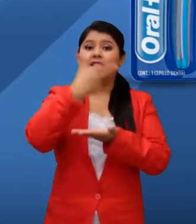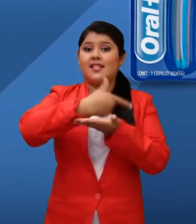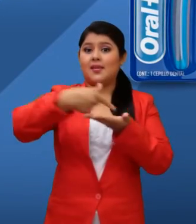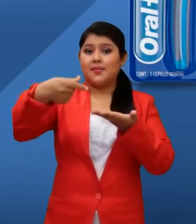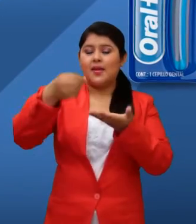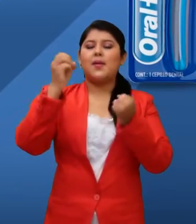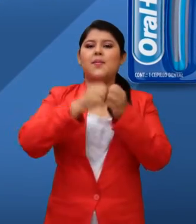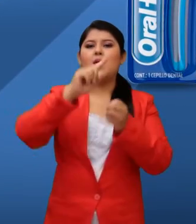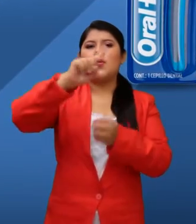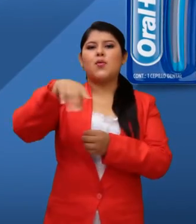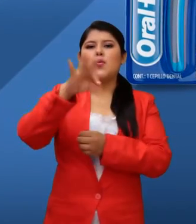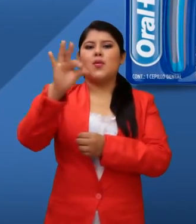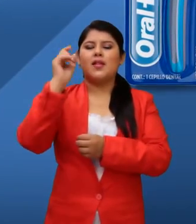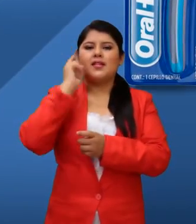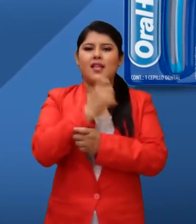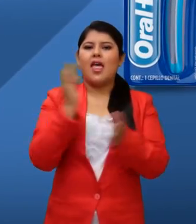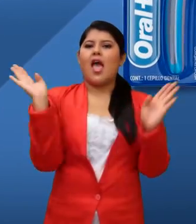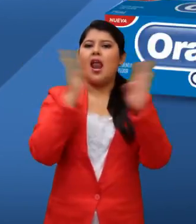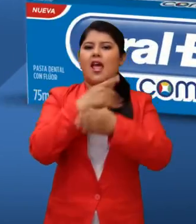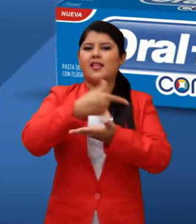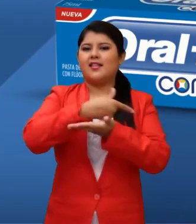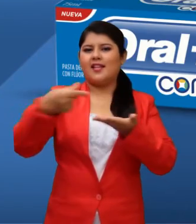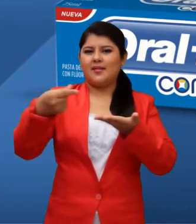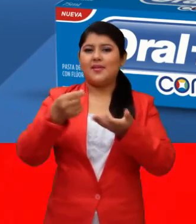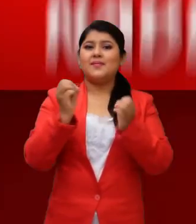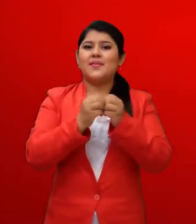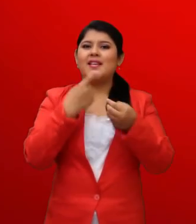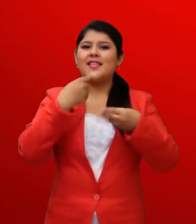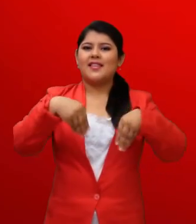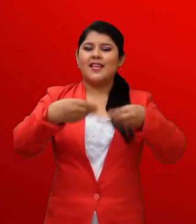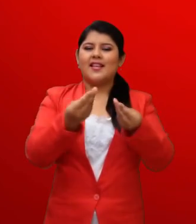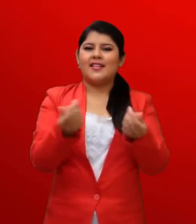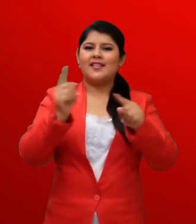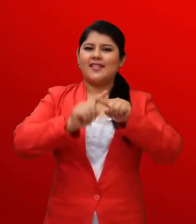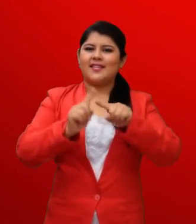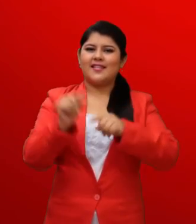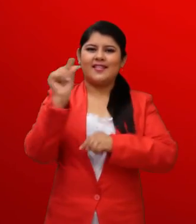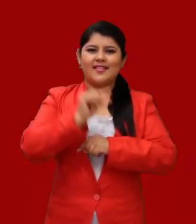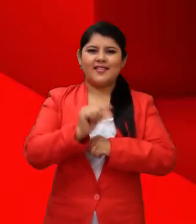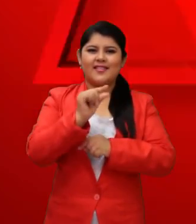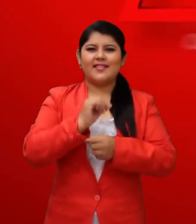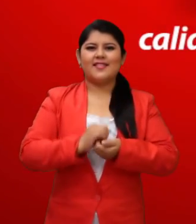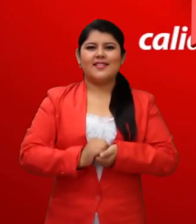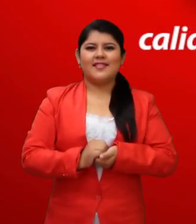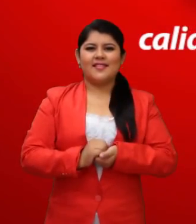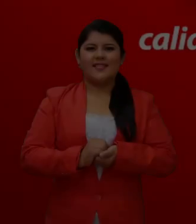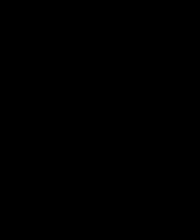Cepillo dental Oral-B, 1,99. Gratis crema dental. Nadie es como Tía. Calidad, variedad y economía.